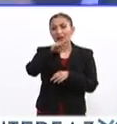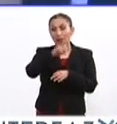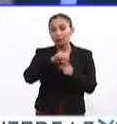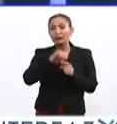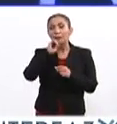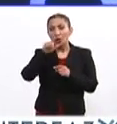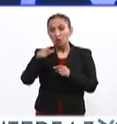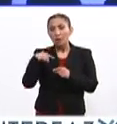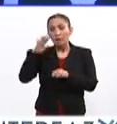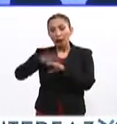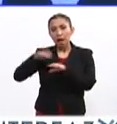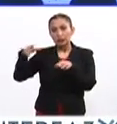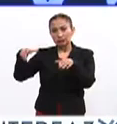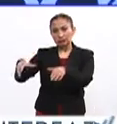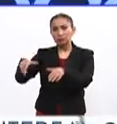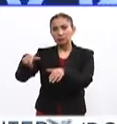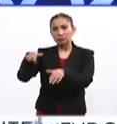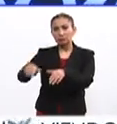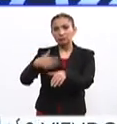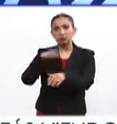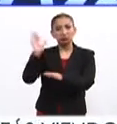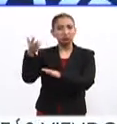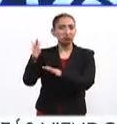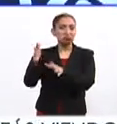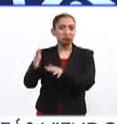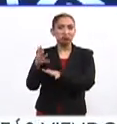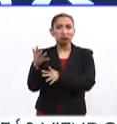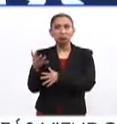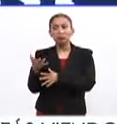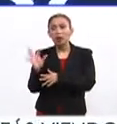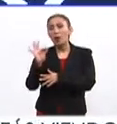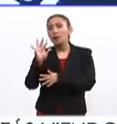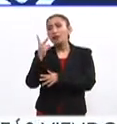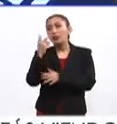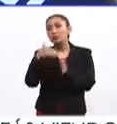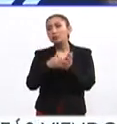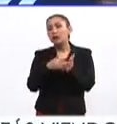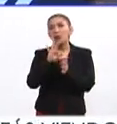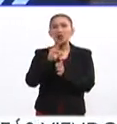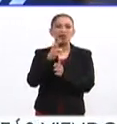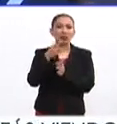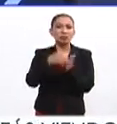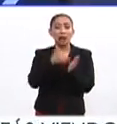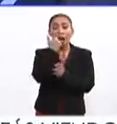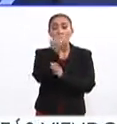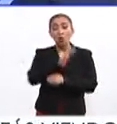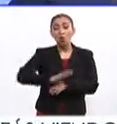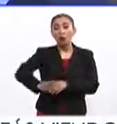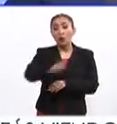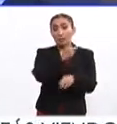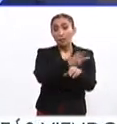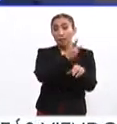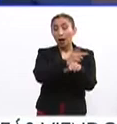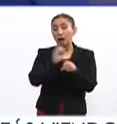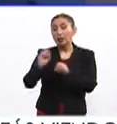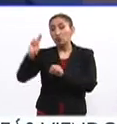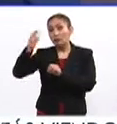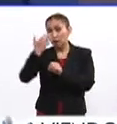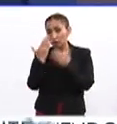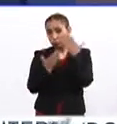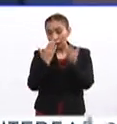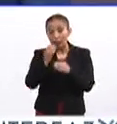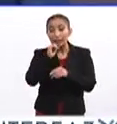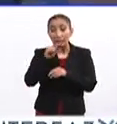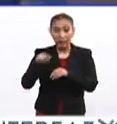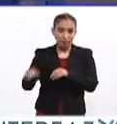Tenemos una gran concentración, yo creo que tendremos alrededor de unos 42,000, 43,000 alumnos entre media superior y superior, sin